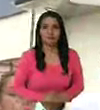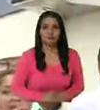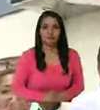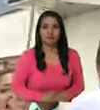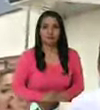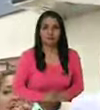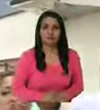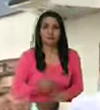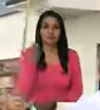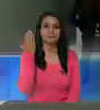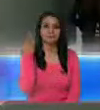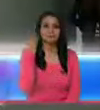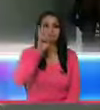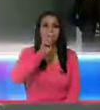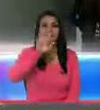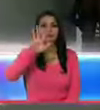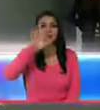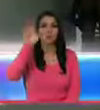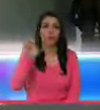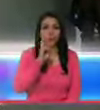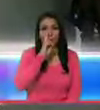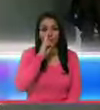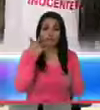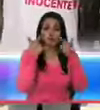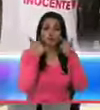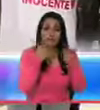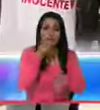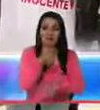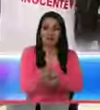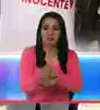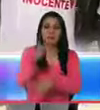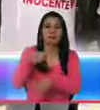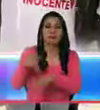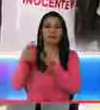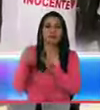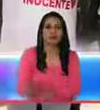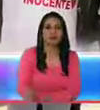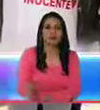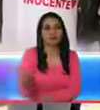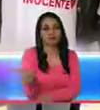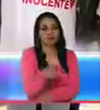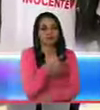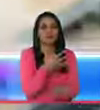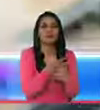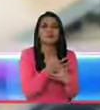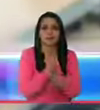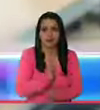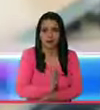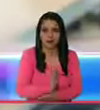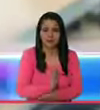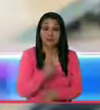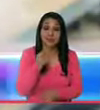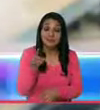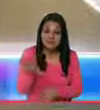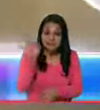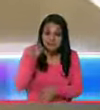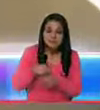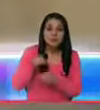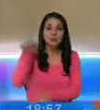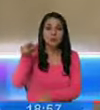Fue el pasado 25 de junio que la Fiscalía ordenó la prisión del perito José Luis Fuentes. El motivo, se había detectado que la gente